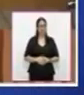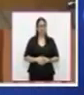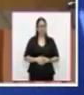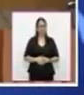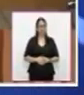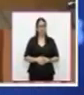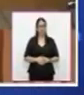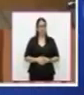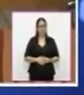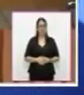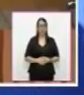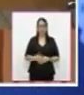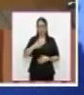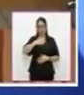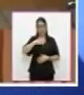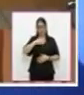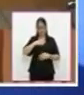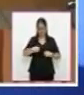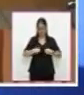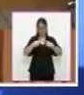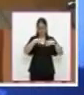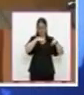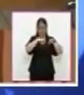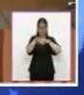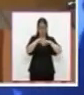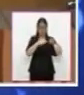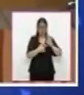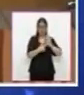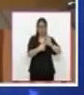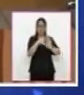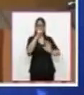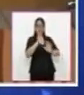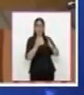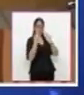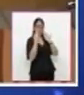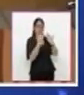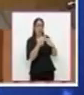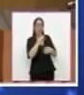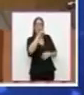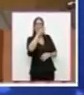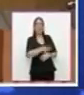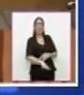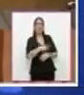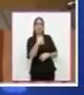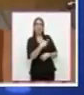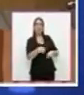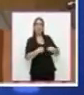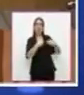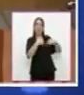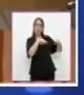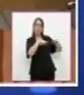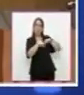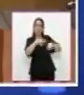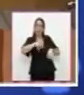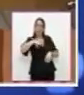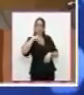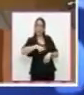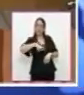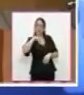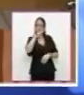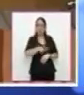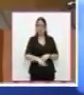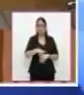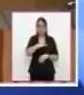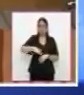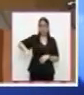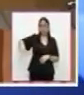ciudadanía, cómo tenemos que modificar nuestros patrones de comportamiento respecto a este tipo de eventos